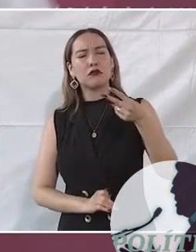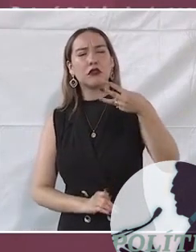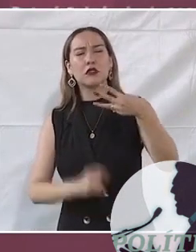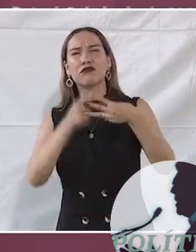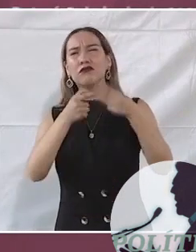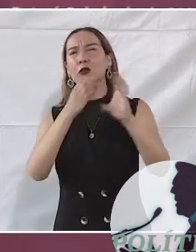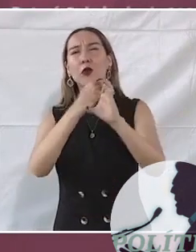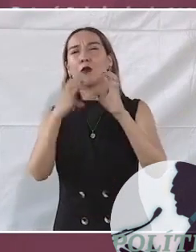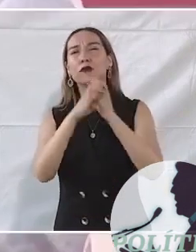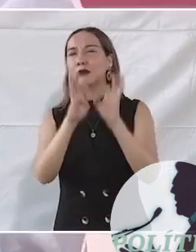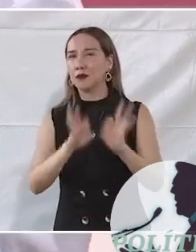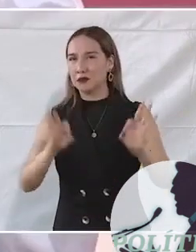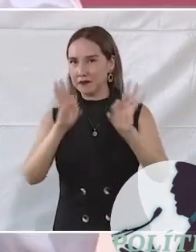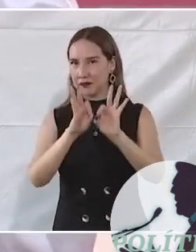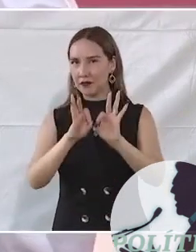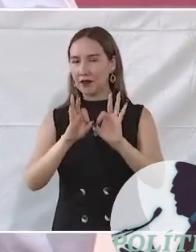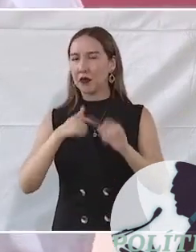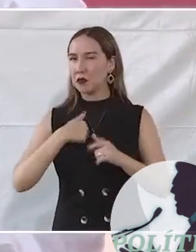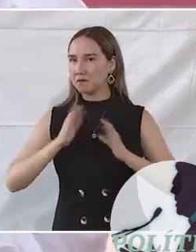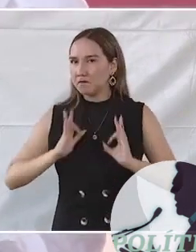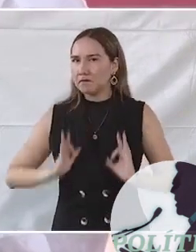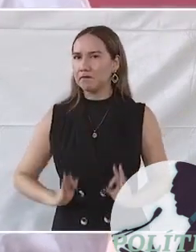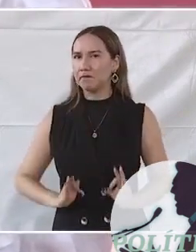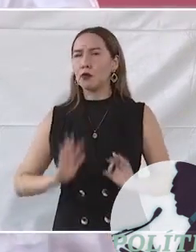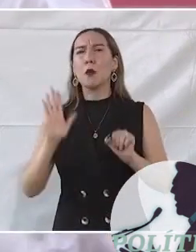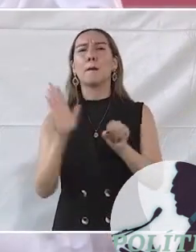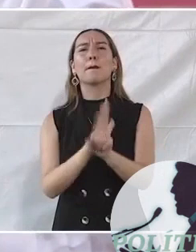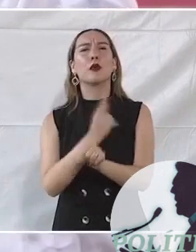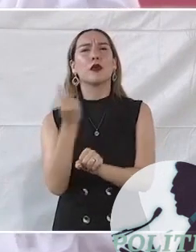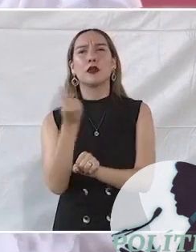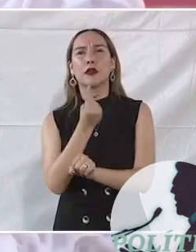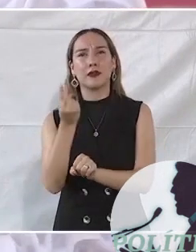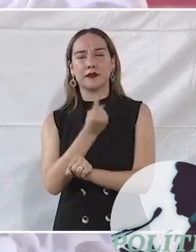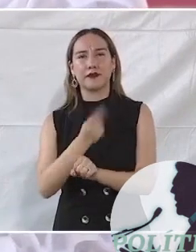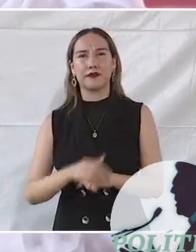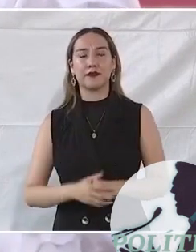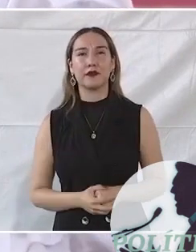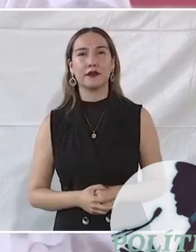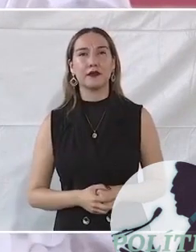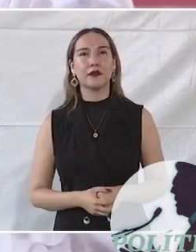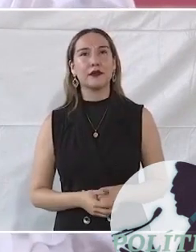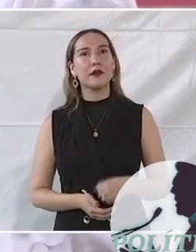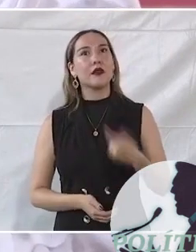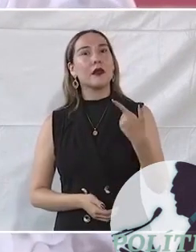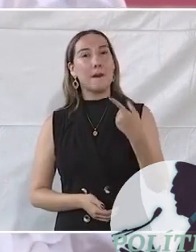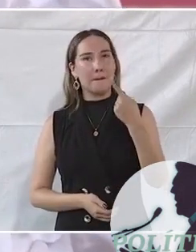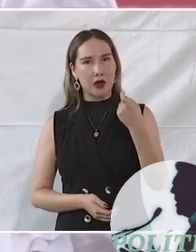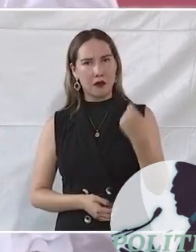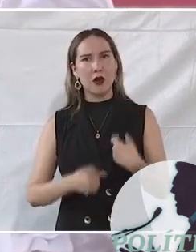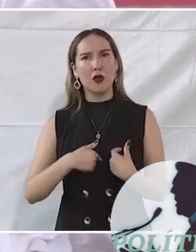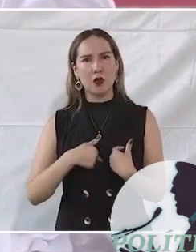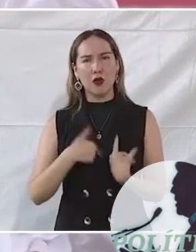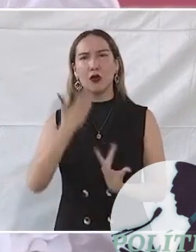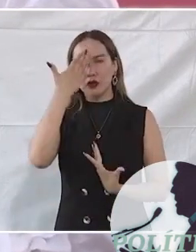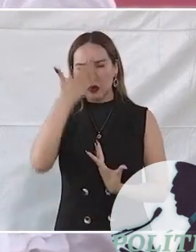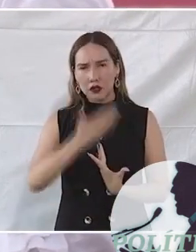Primero, porque soy partidario del sufragio efectivo, no reelección. Soy